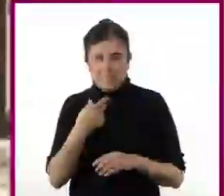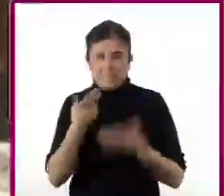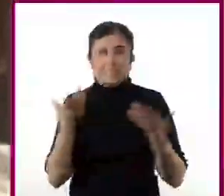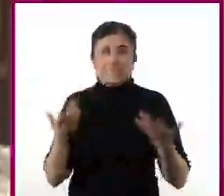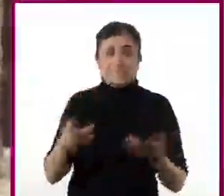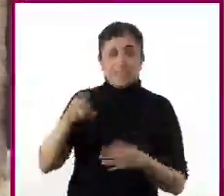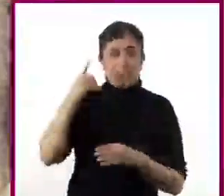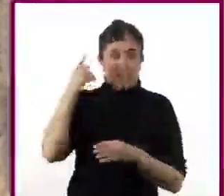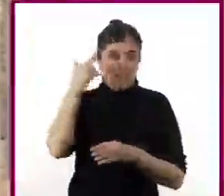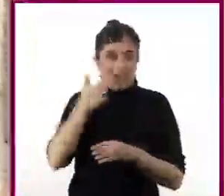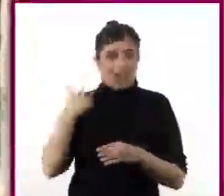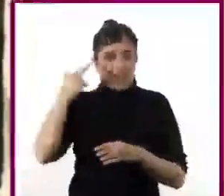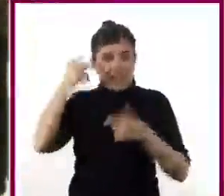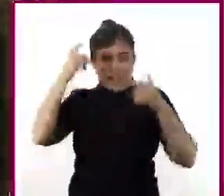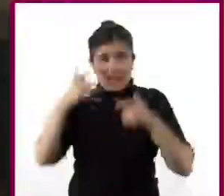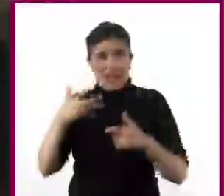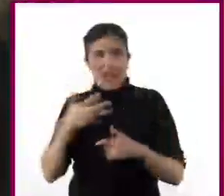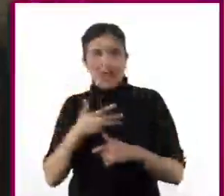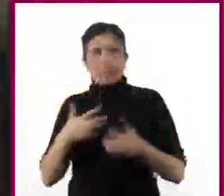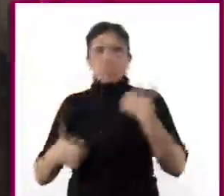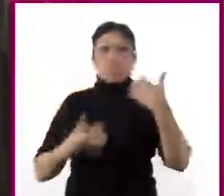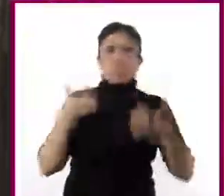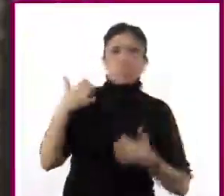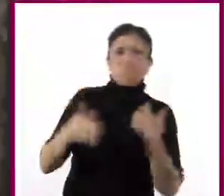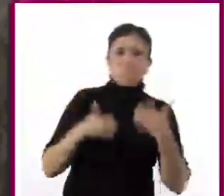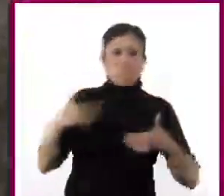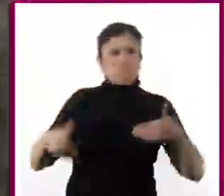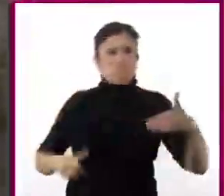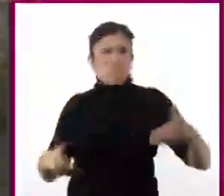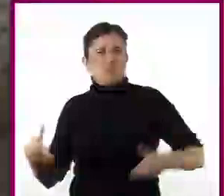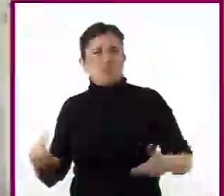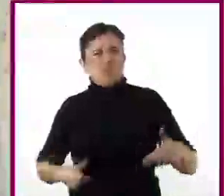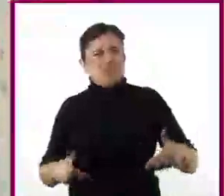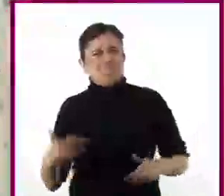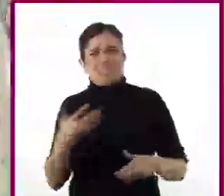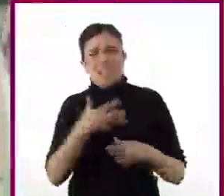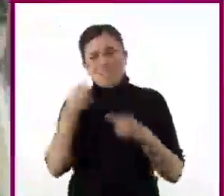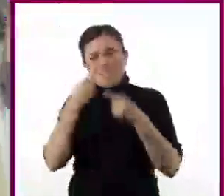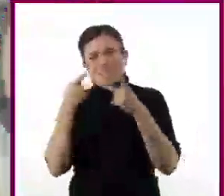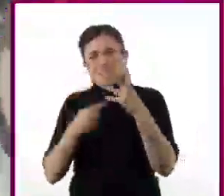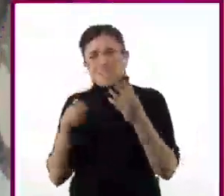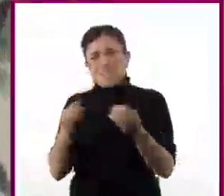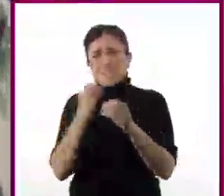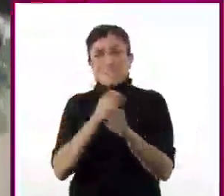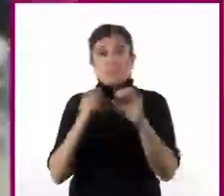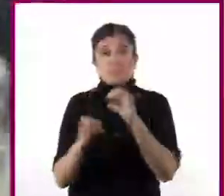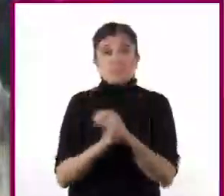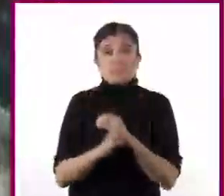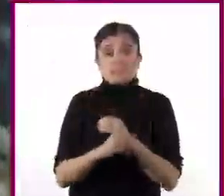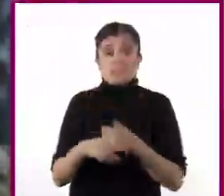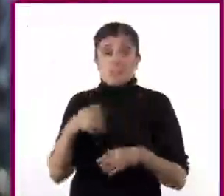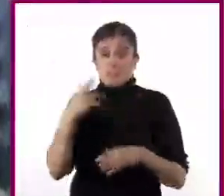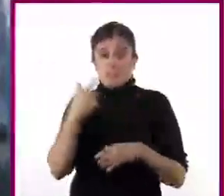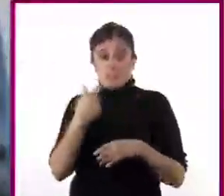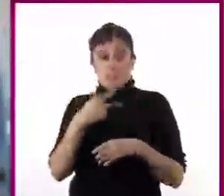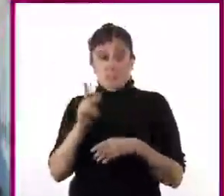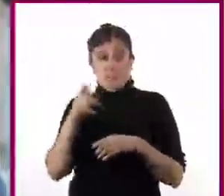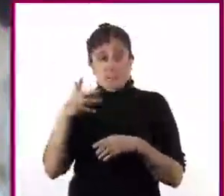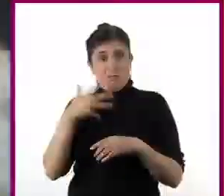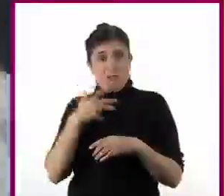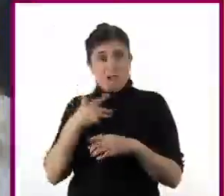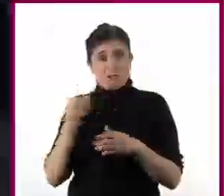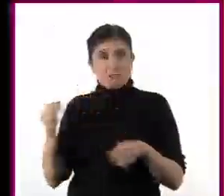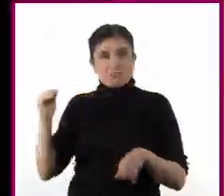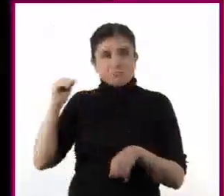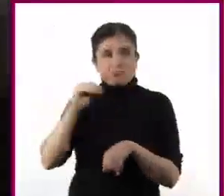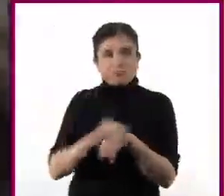virreinato había sentimientos de malestar, había molestia, había una cantidad de cosas, pero un derrumbe de esta